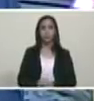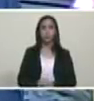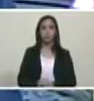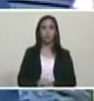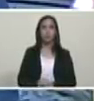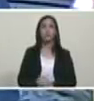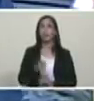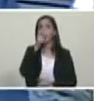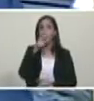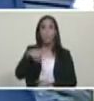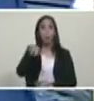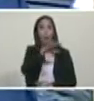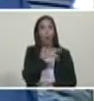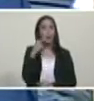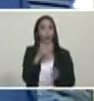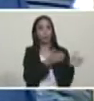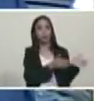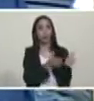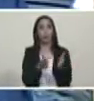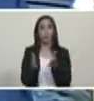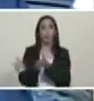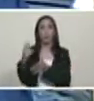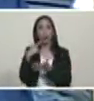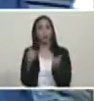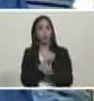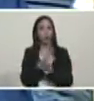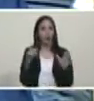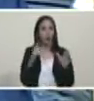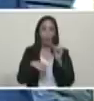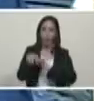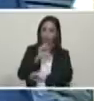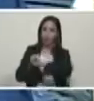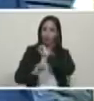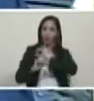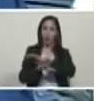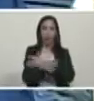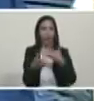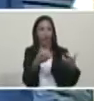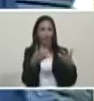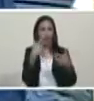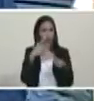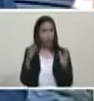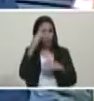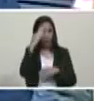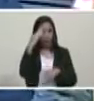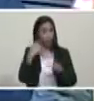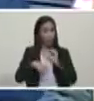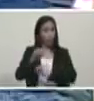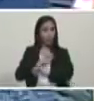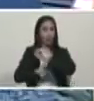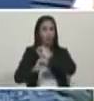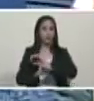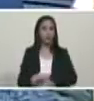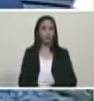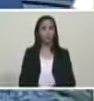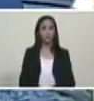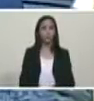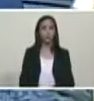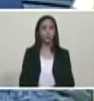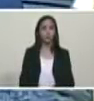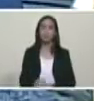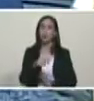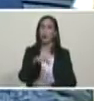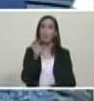Pueblo organizado para la autodefensa, en el concepto de guerra de todo el pueblo, para hacer a nuestro país un